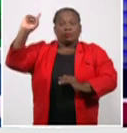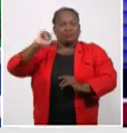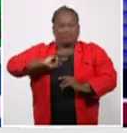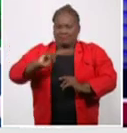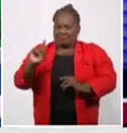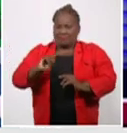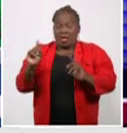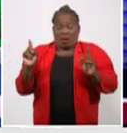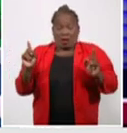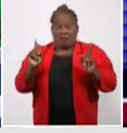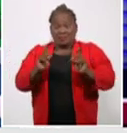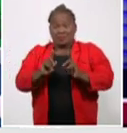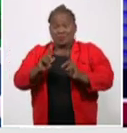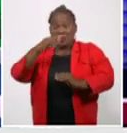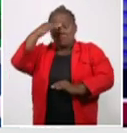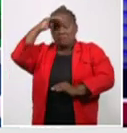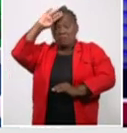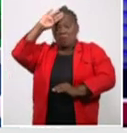de Cuba,